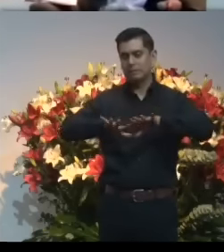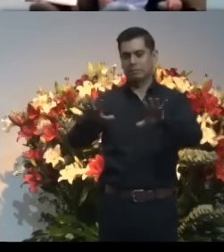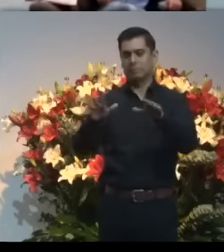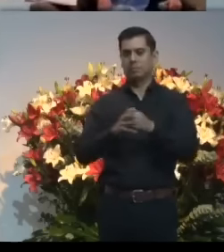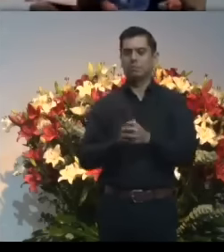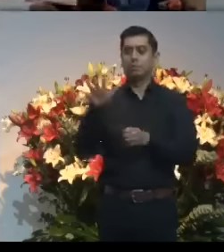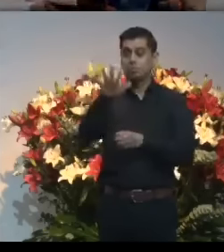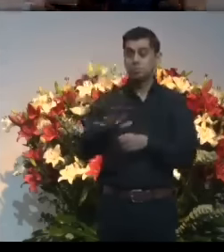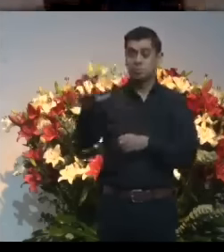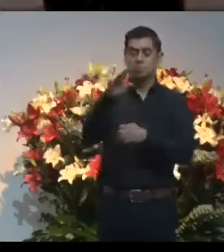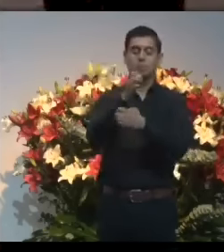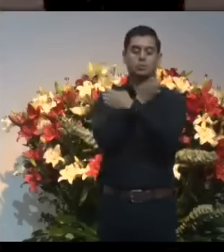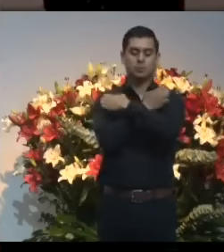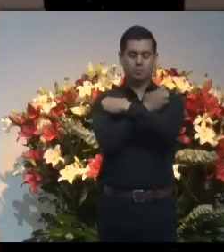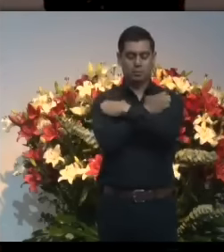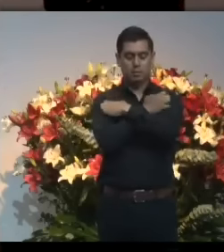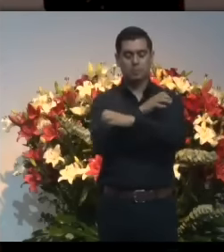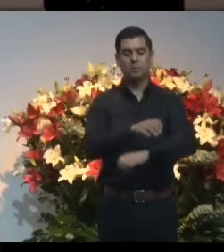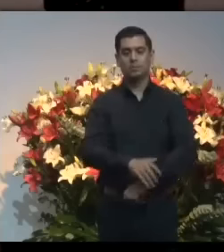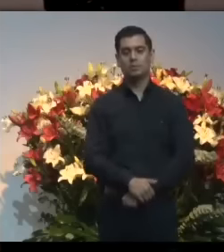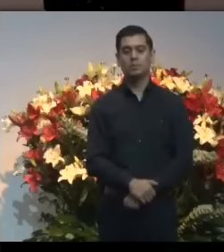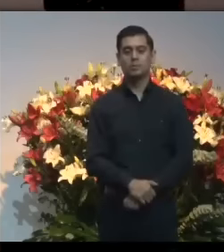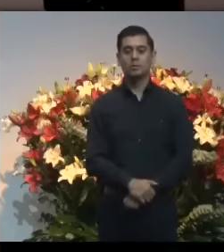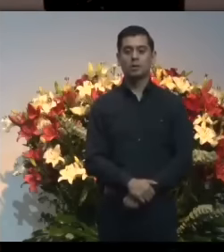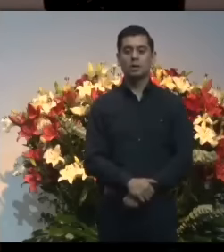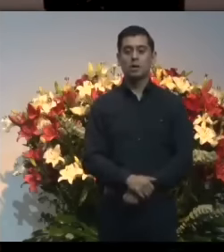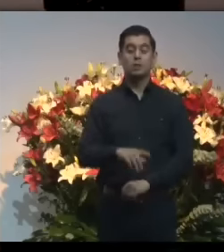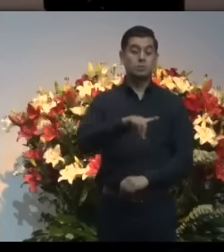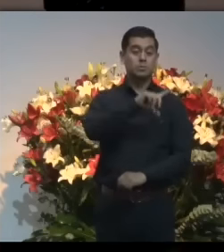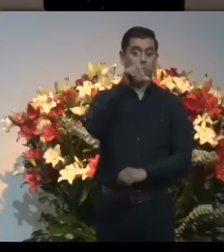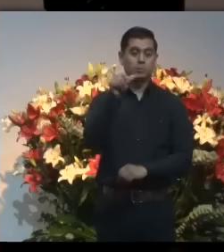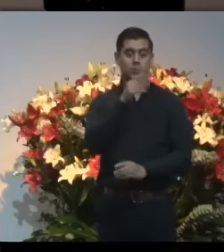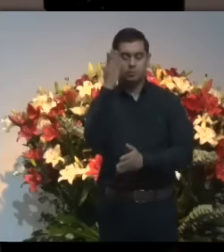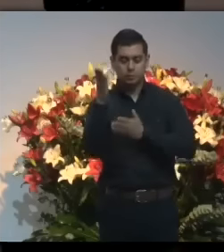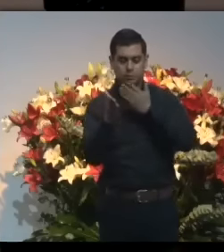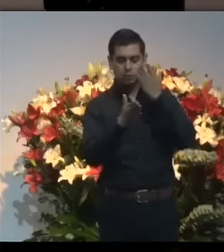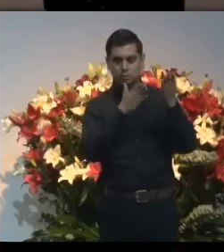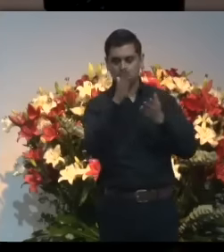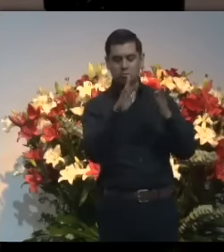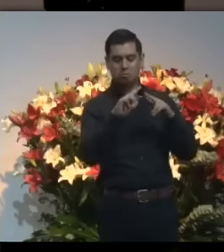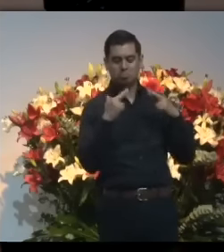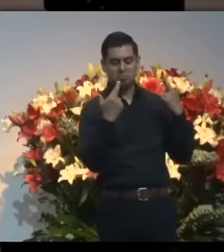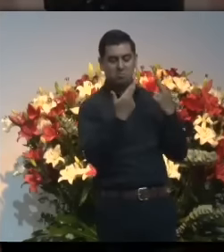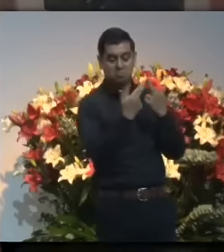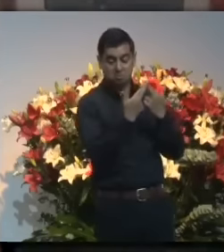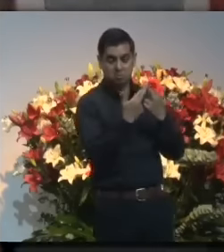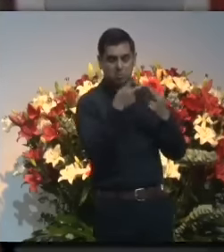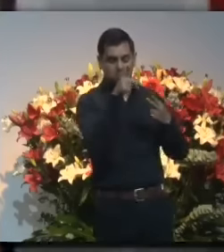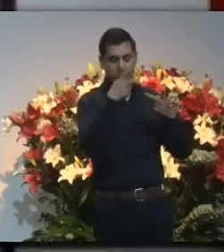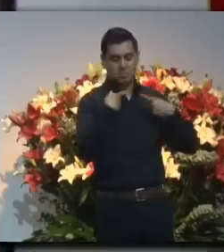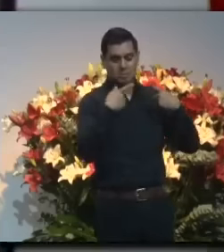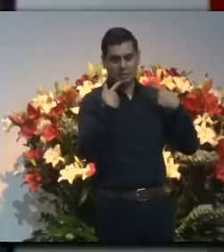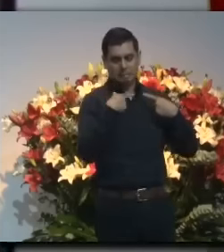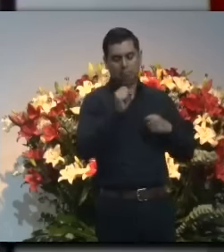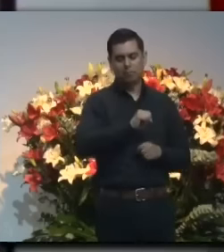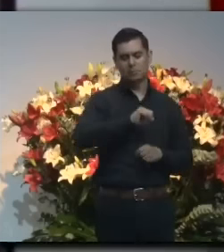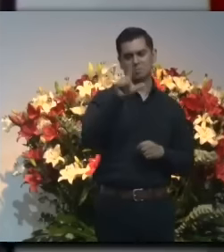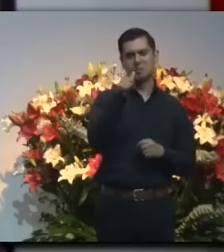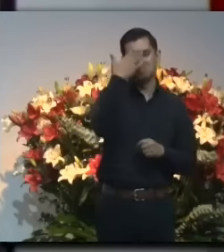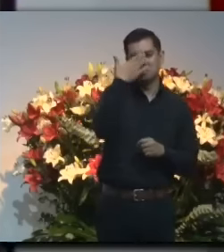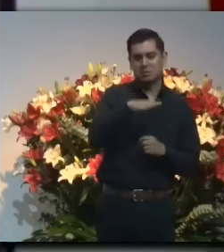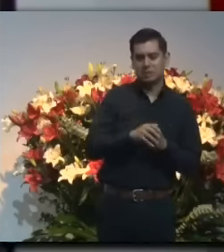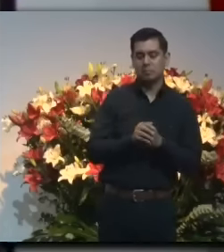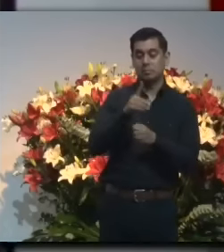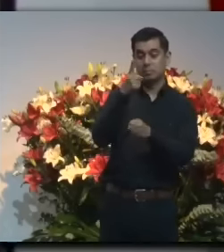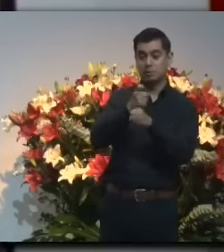tuve con expertos, estamos pensando plantearlo de una manera distinta. Primero, vamos por la